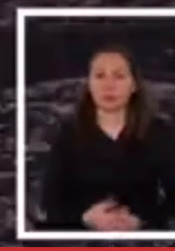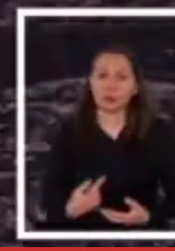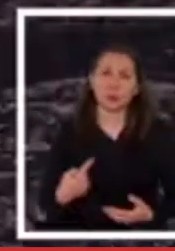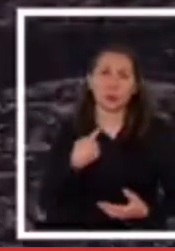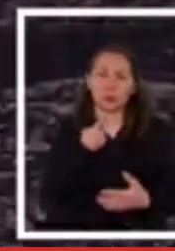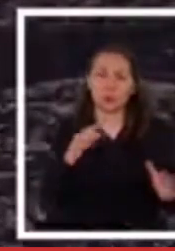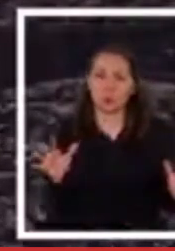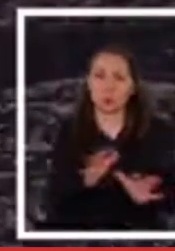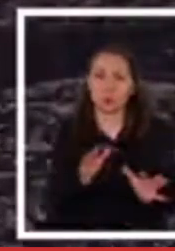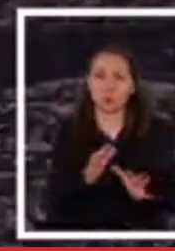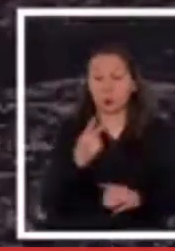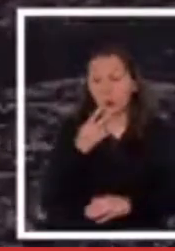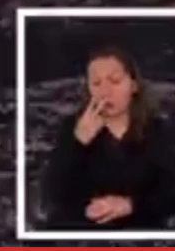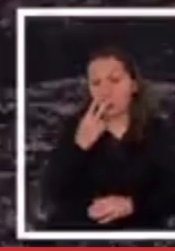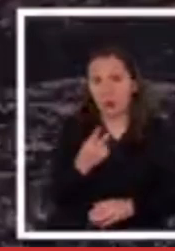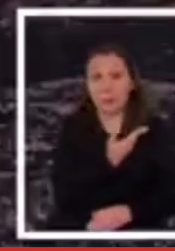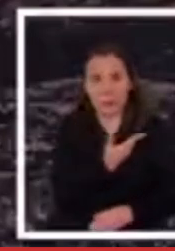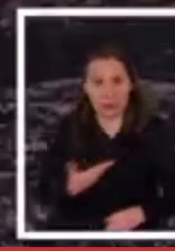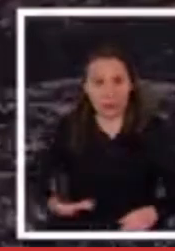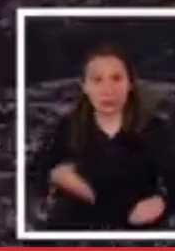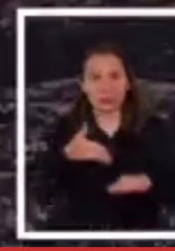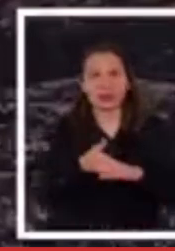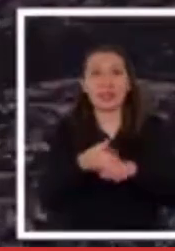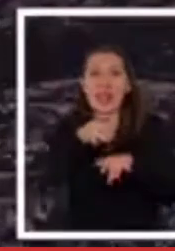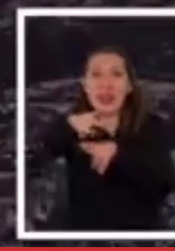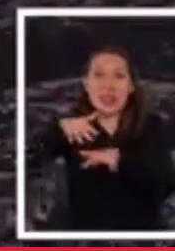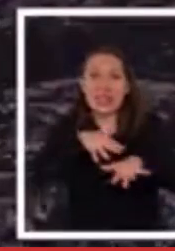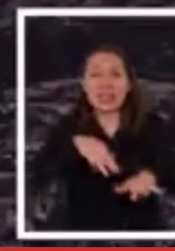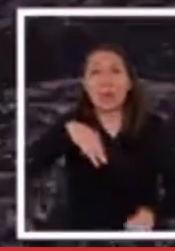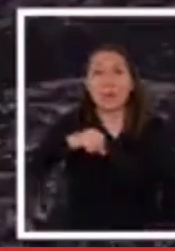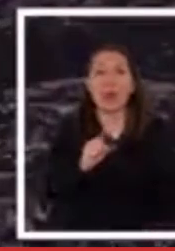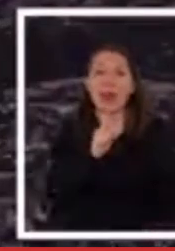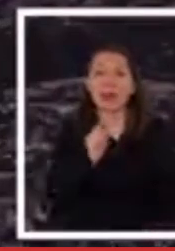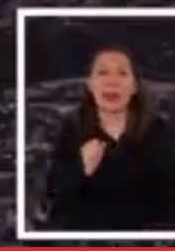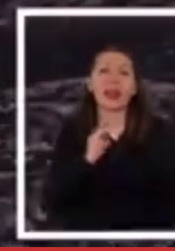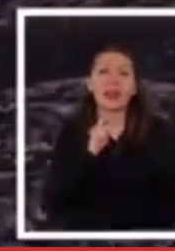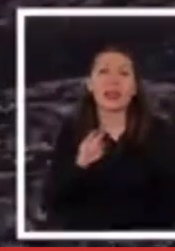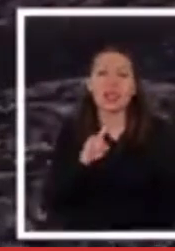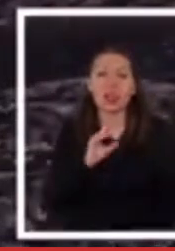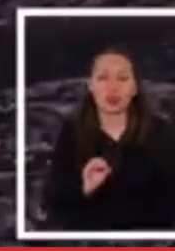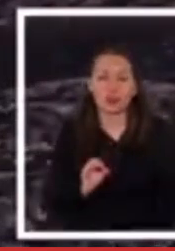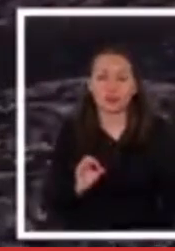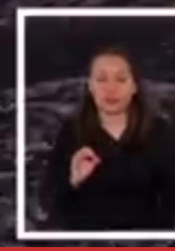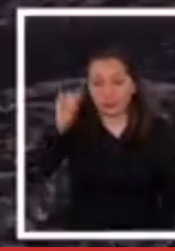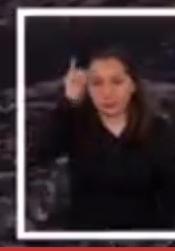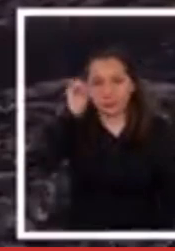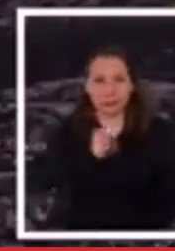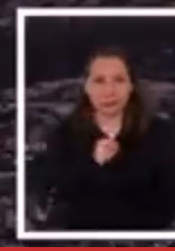muy azotado como ustedes vieron presidente lo visitó el río mataquito y ahí se llevó perdón